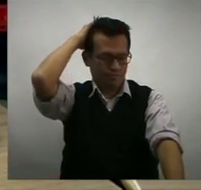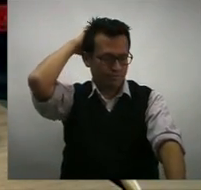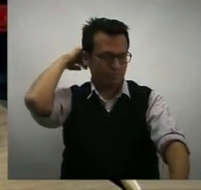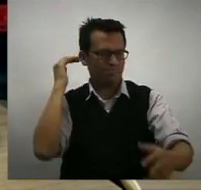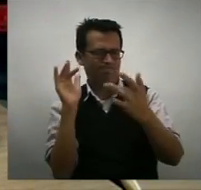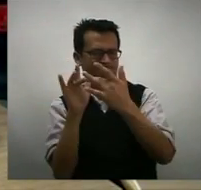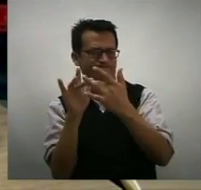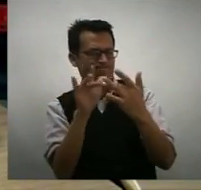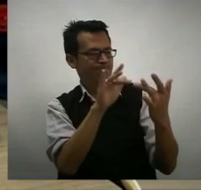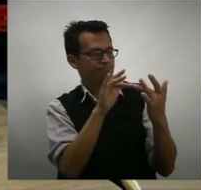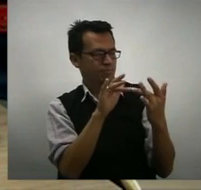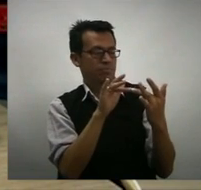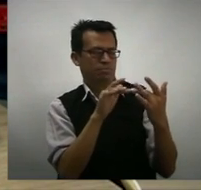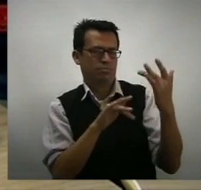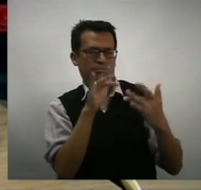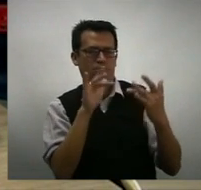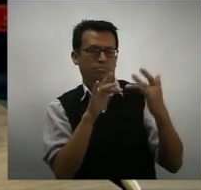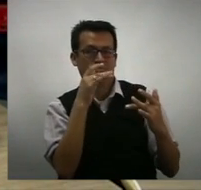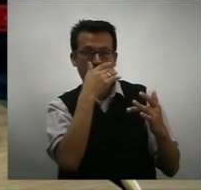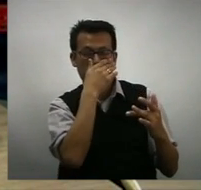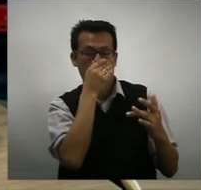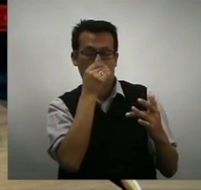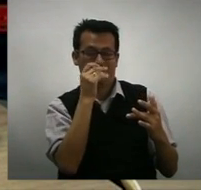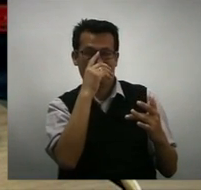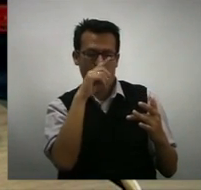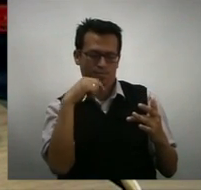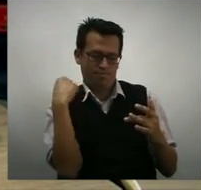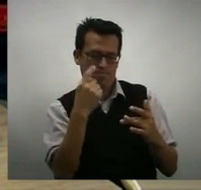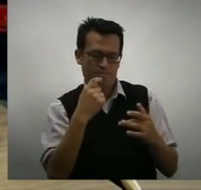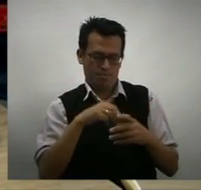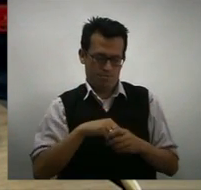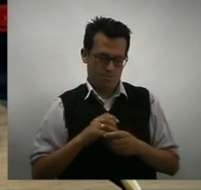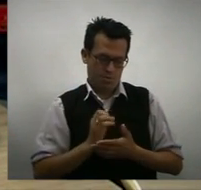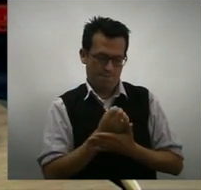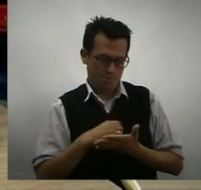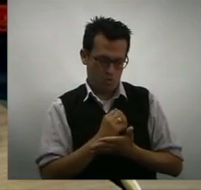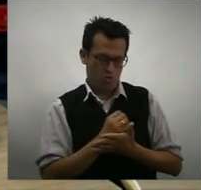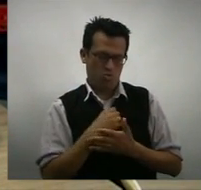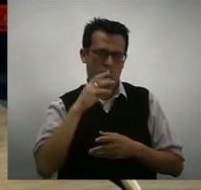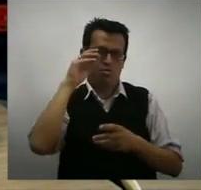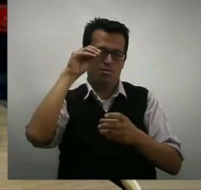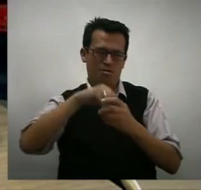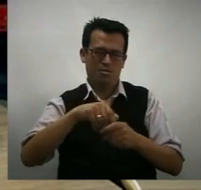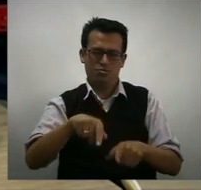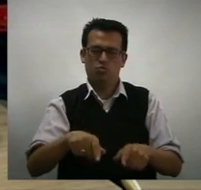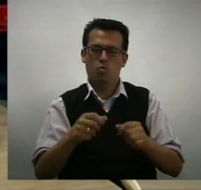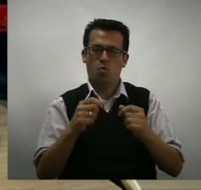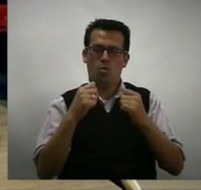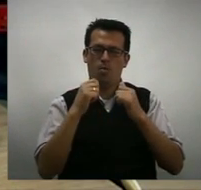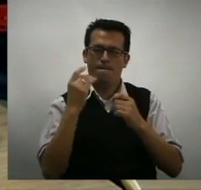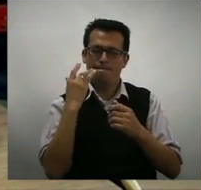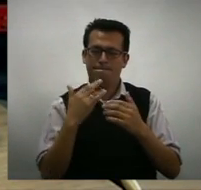Dicha compatibilidad carece de sentido en tanto que el individuo sea entendido como un organismo biológico, inserto dentro del principio de